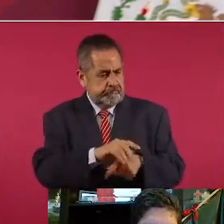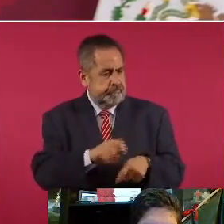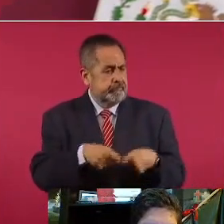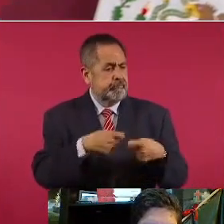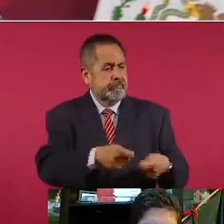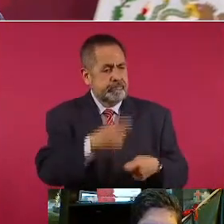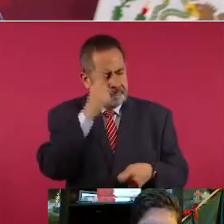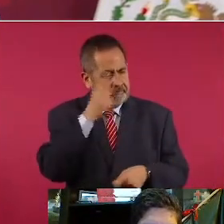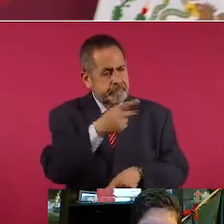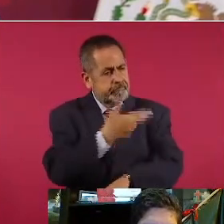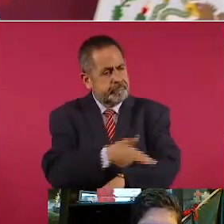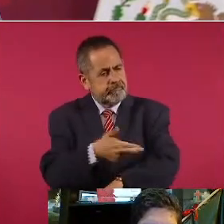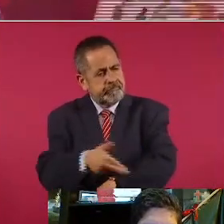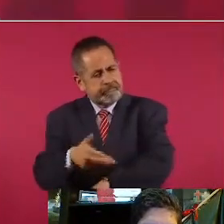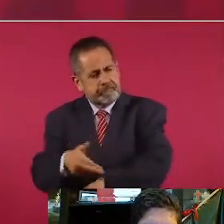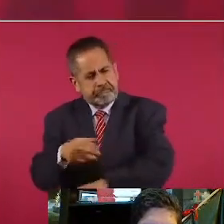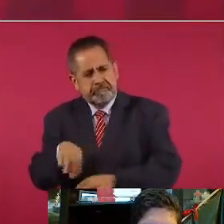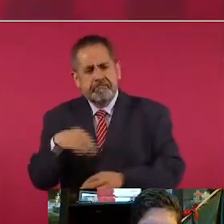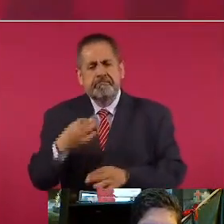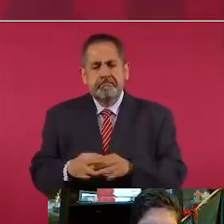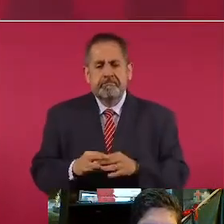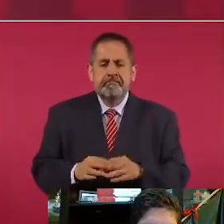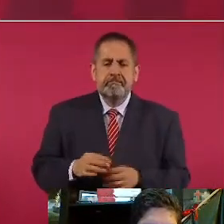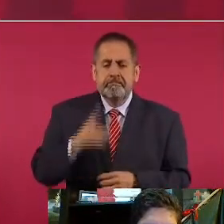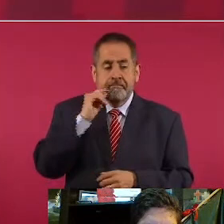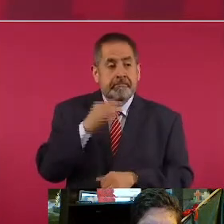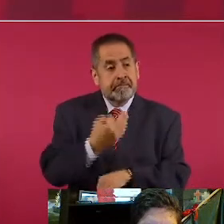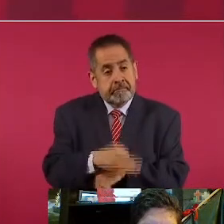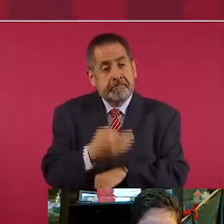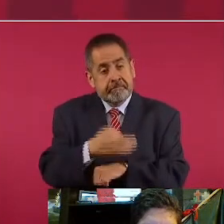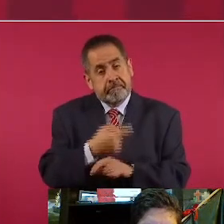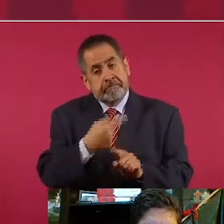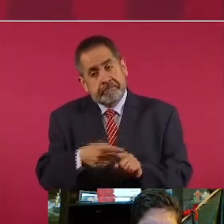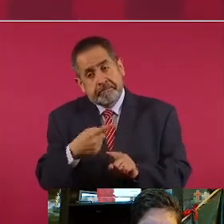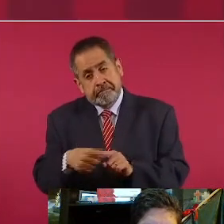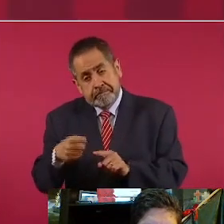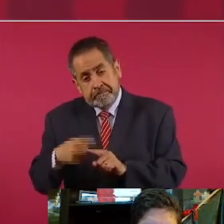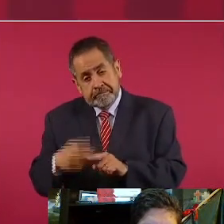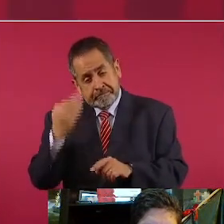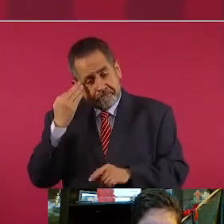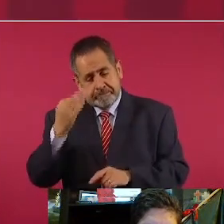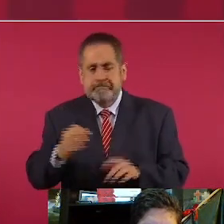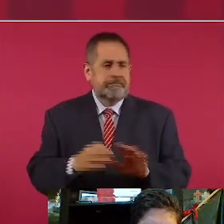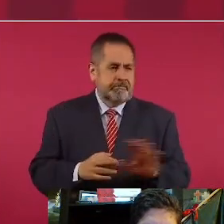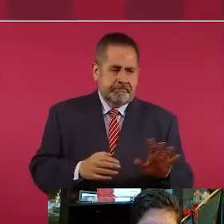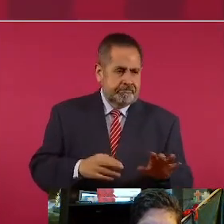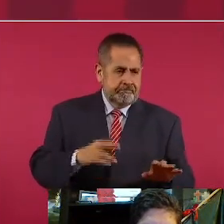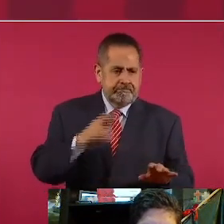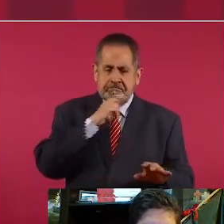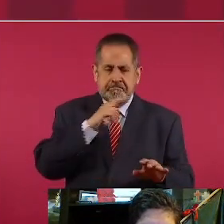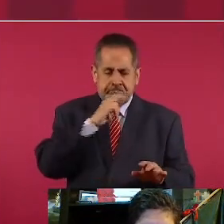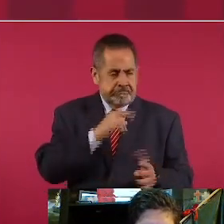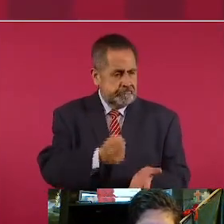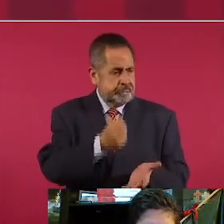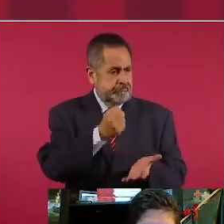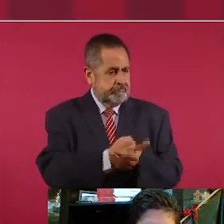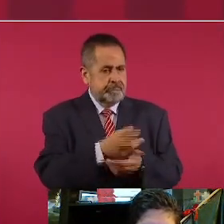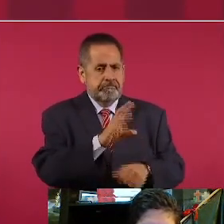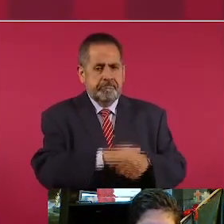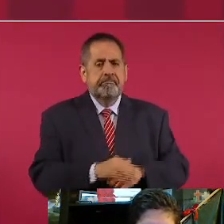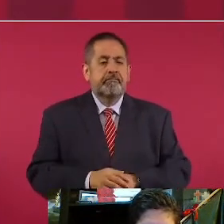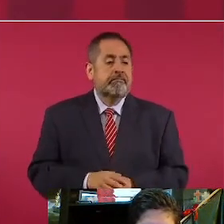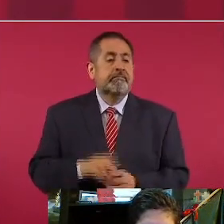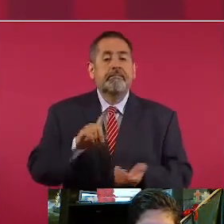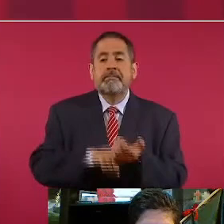hacer trámites en distintas dependencias, algo que no solo padecen